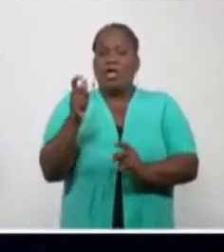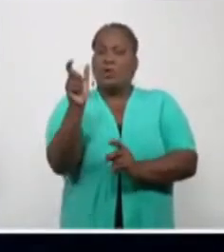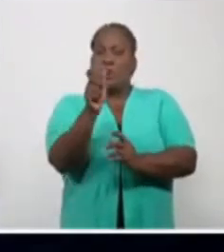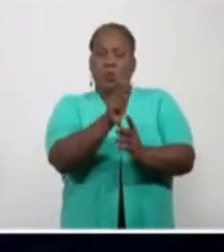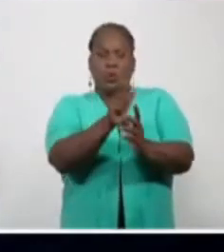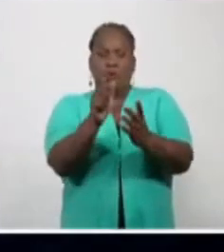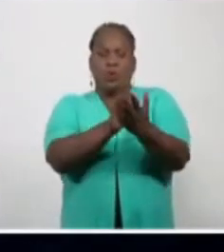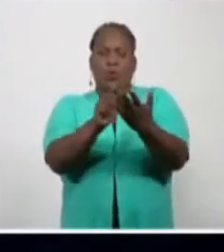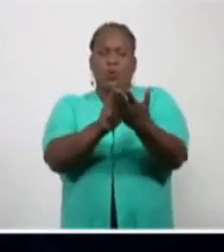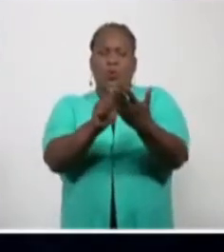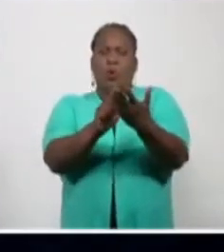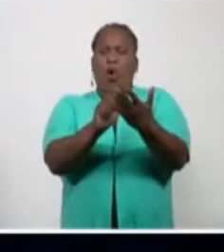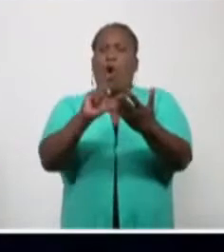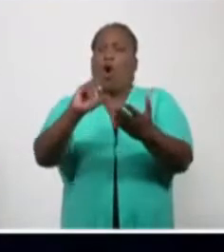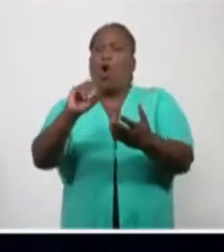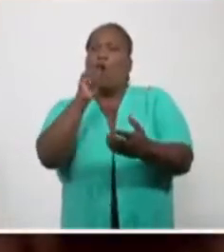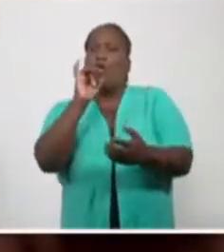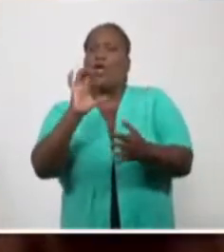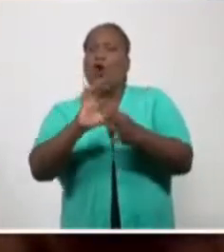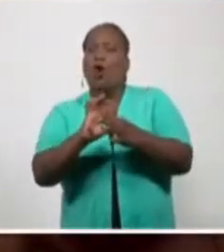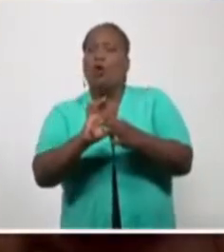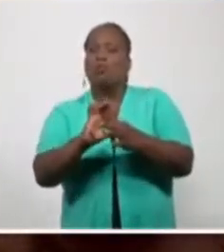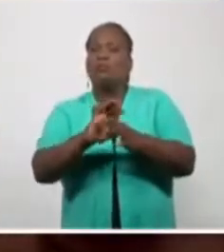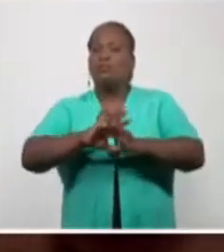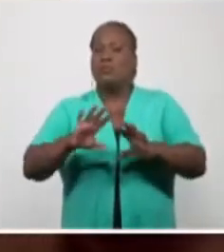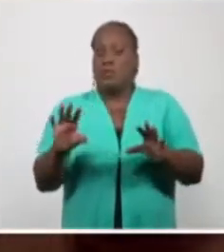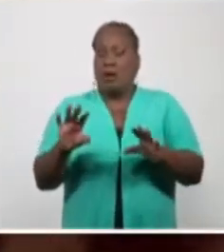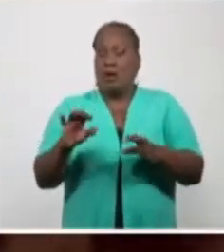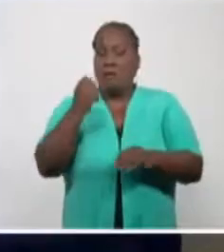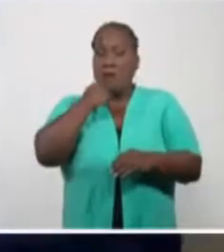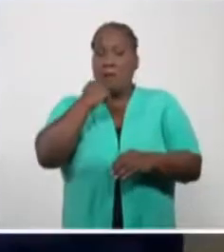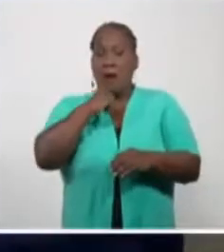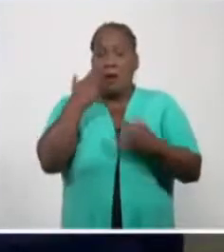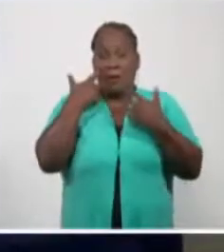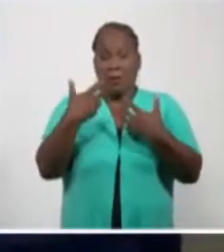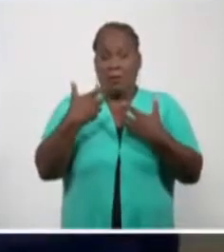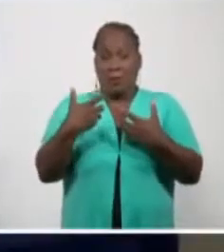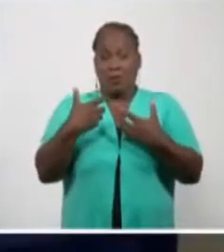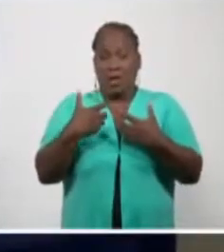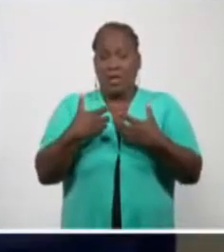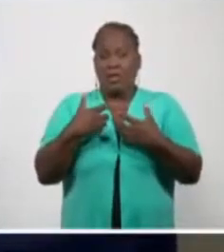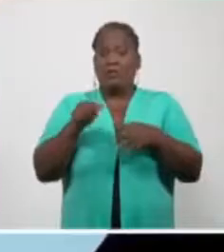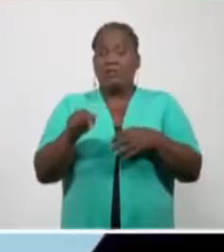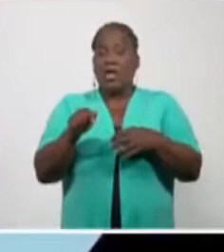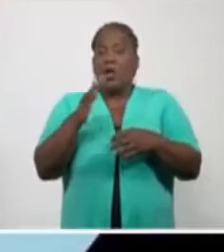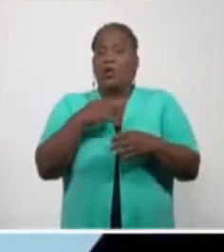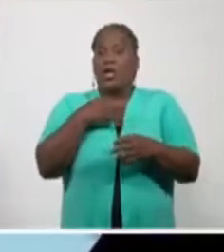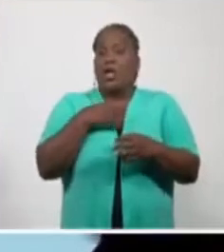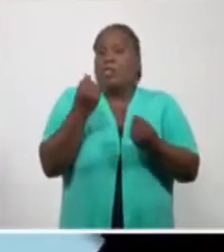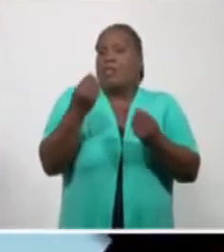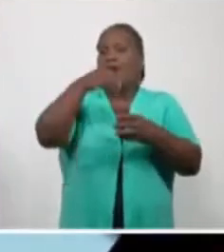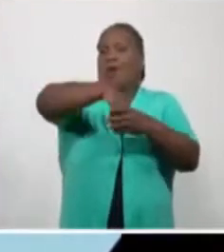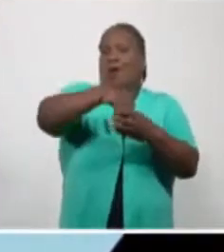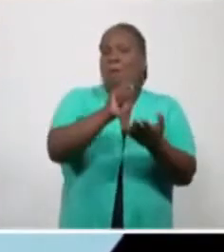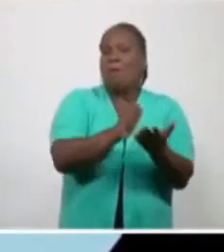también a diario, a la hora del cuadre, que es lo más importante, evitar el aglomerado de efectivo. La capacitación de